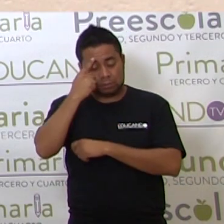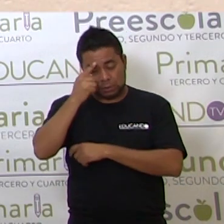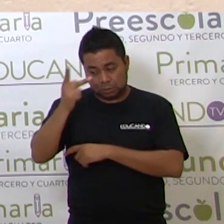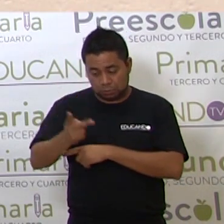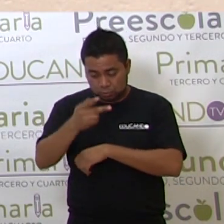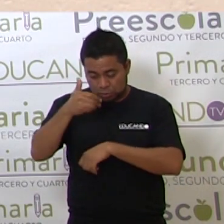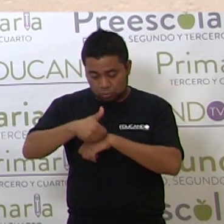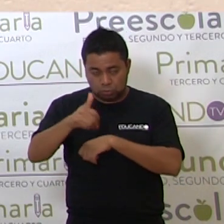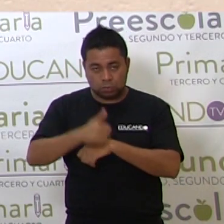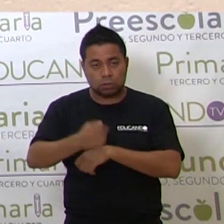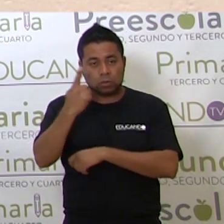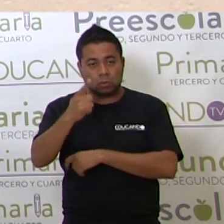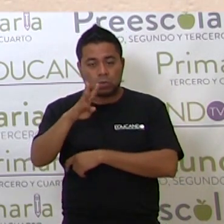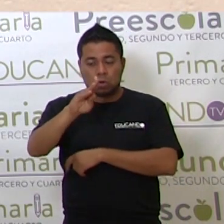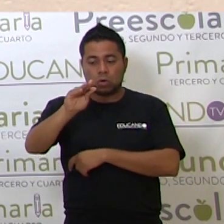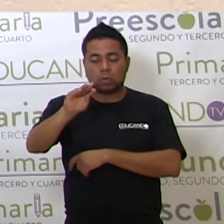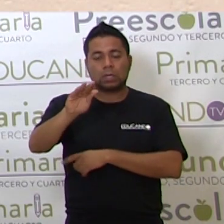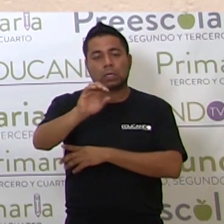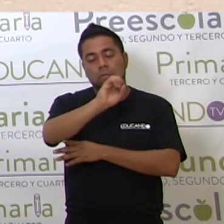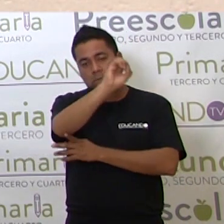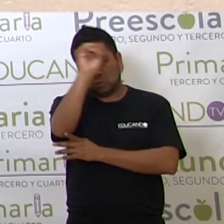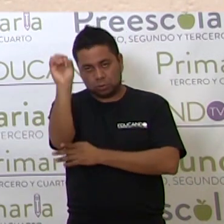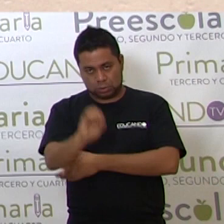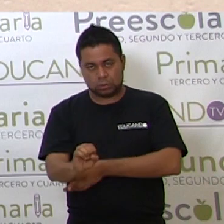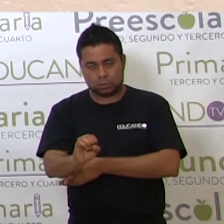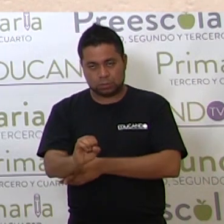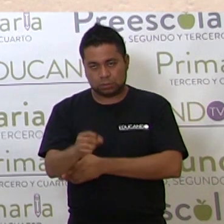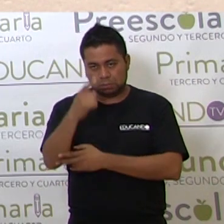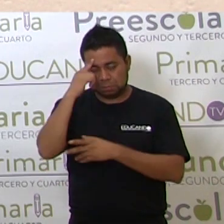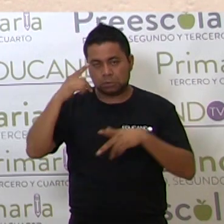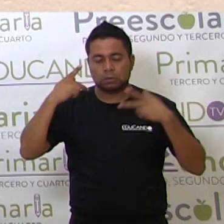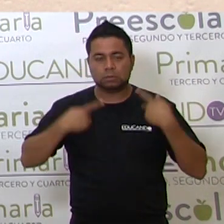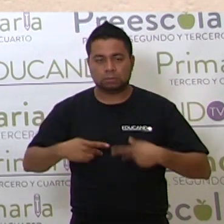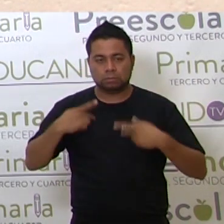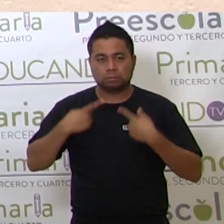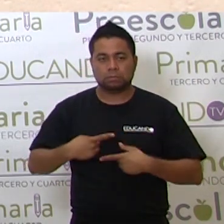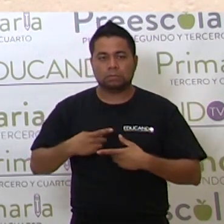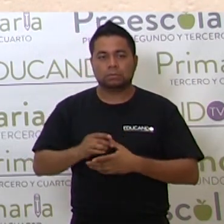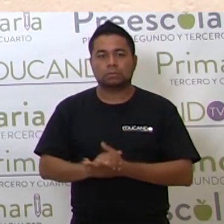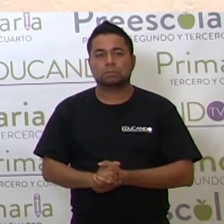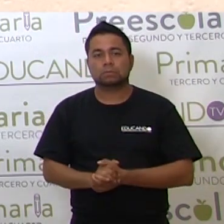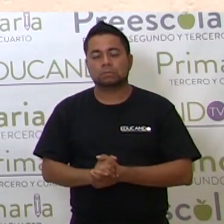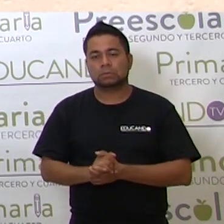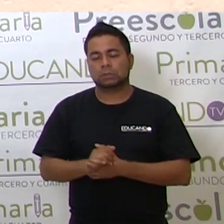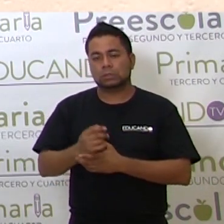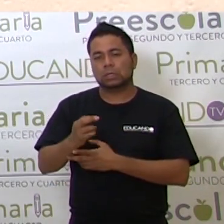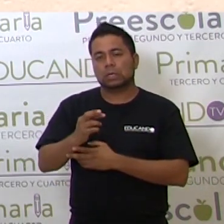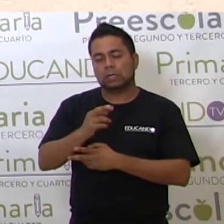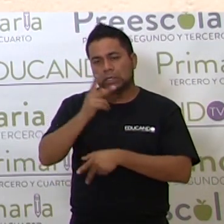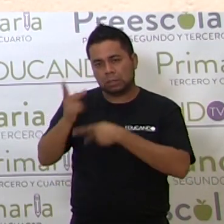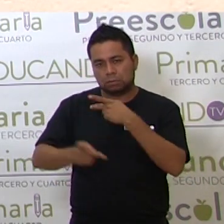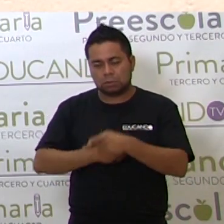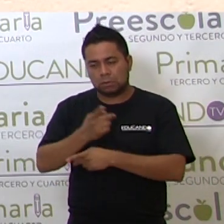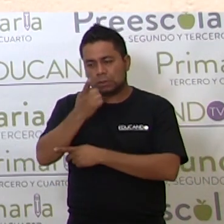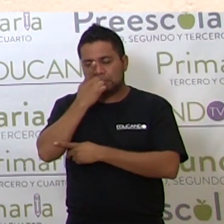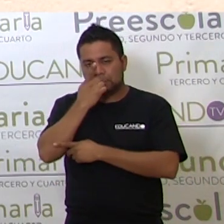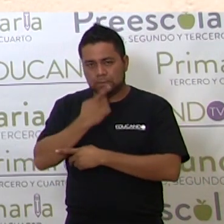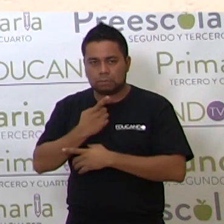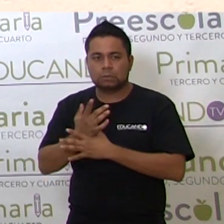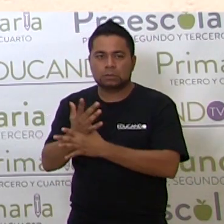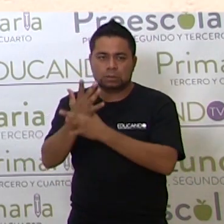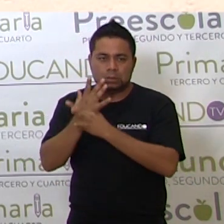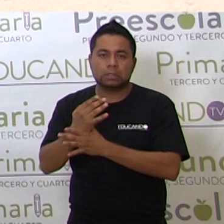1 el 90% de las personas encuestadas mencionan que si